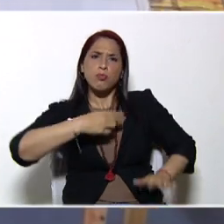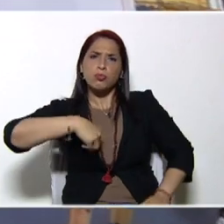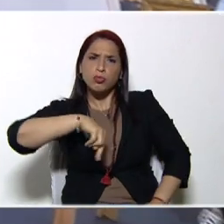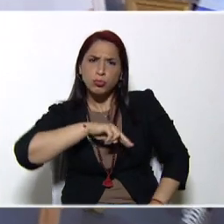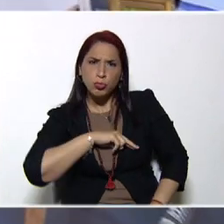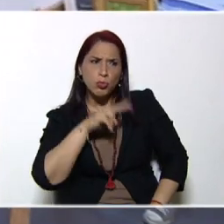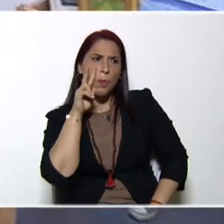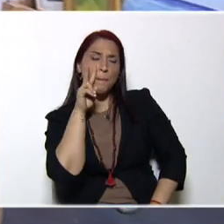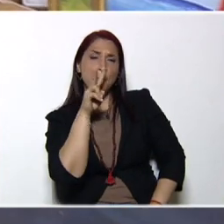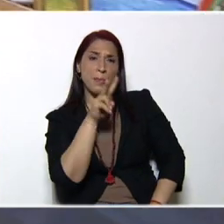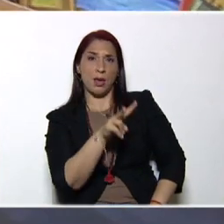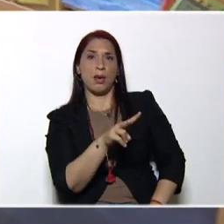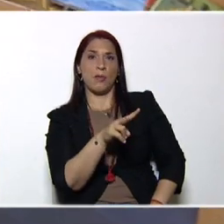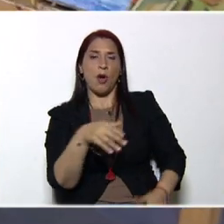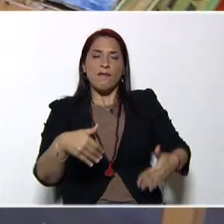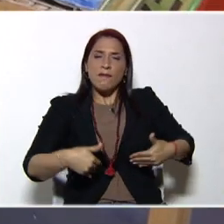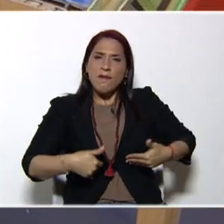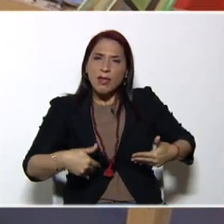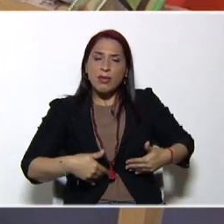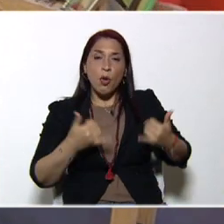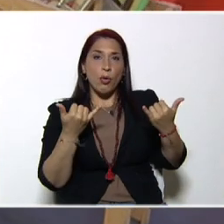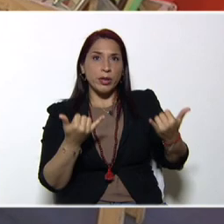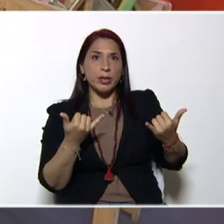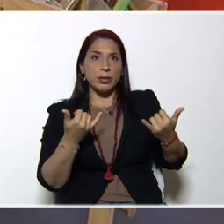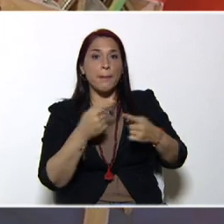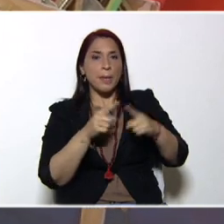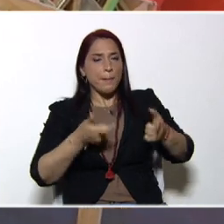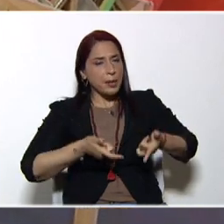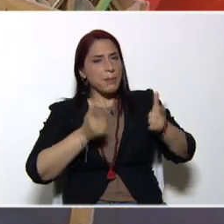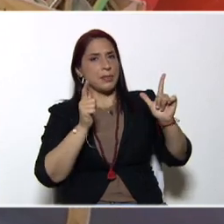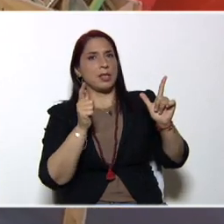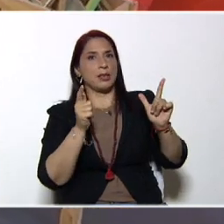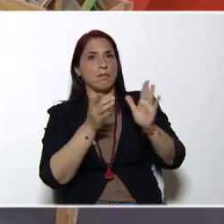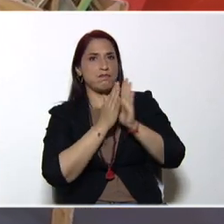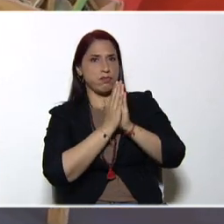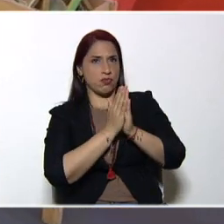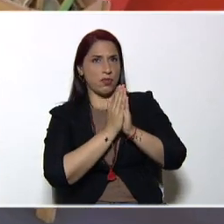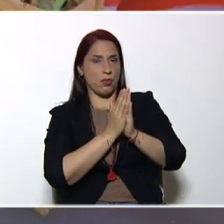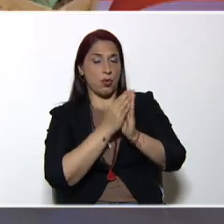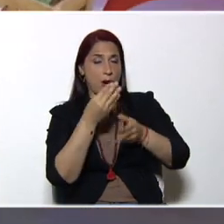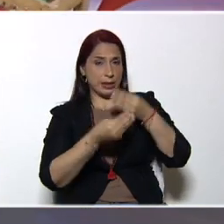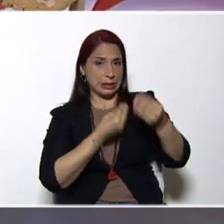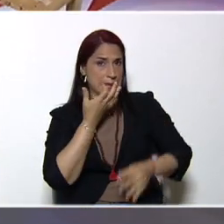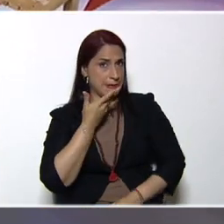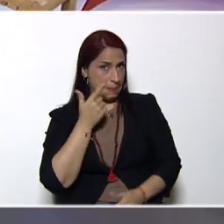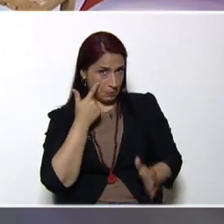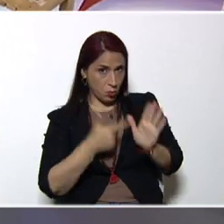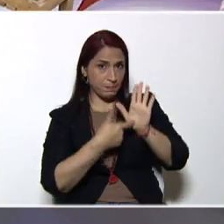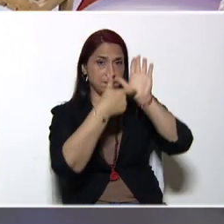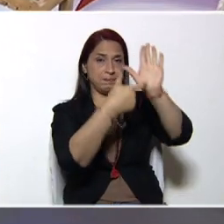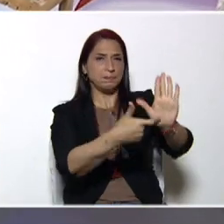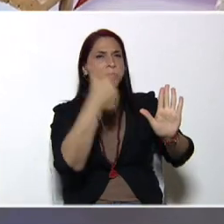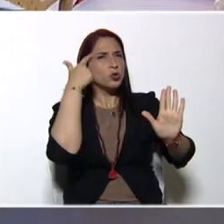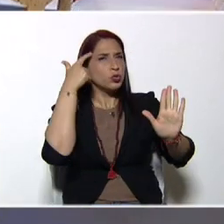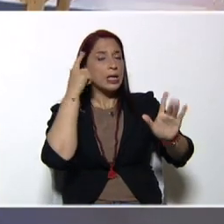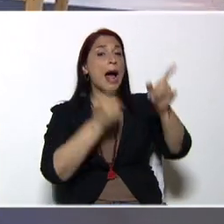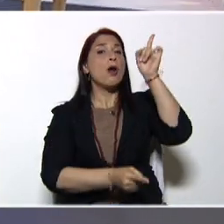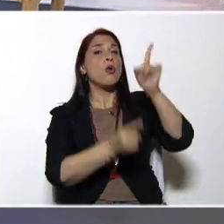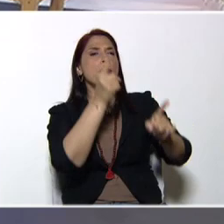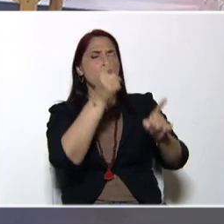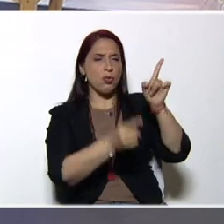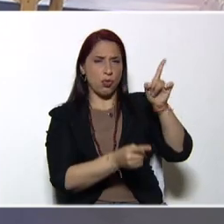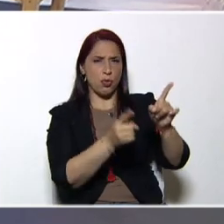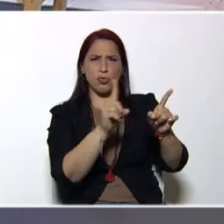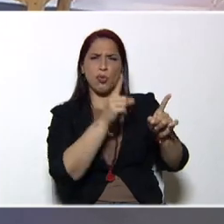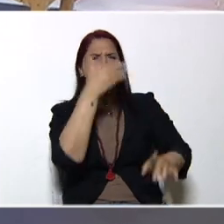vemos afectado ahorita, aunque parezca mentira, y permítanme que lo saque. Le voy a hacer un ejemplo acá, José Leonardo, que yo sé que a lo mejor